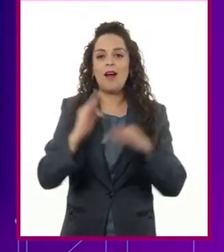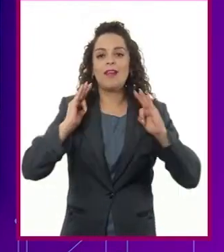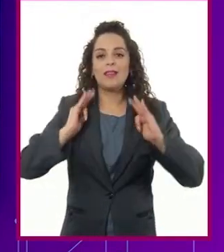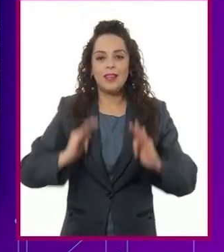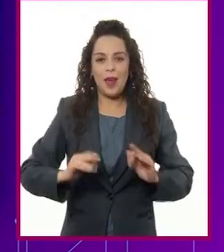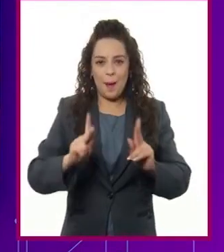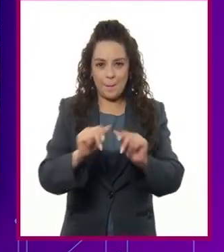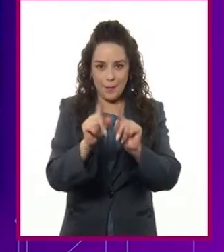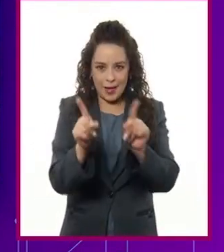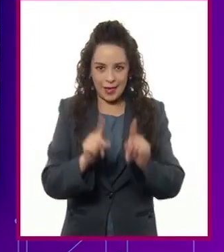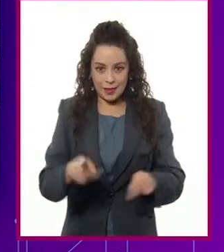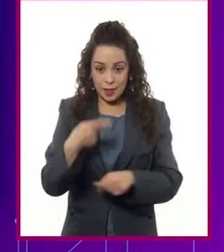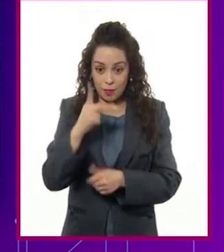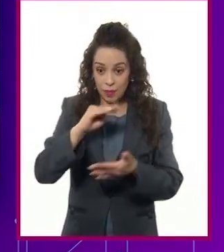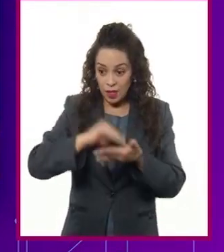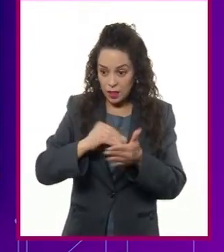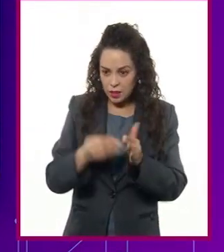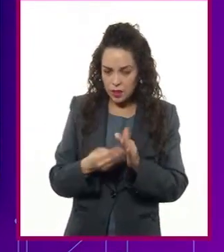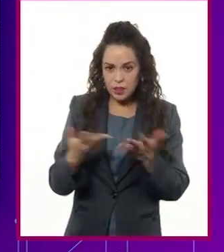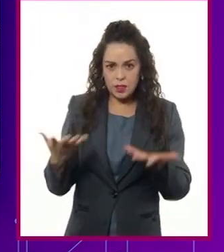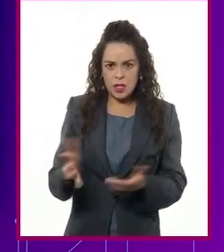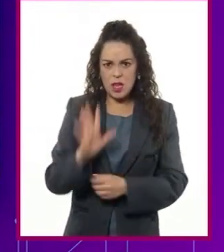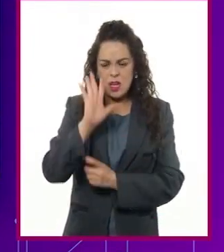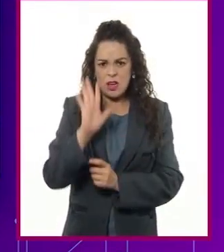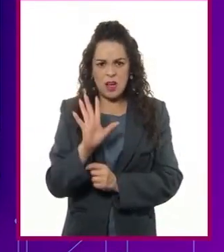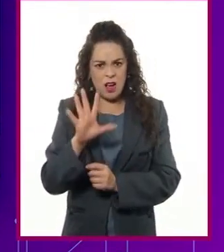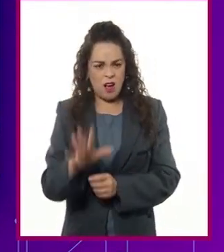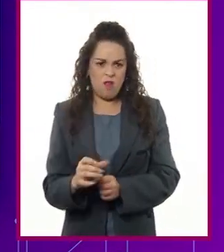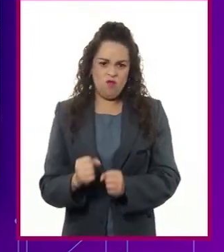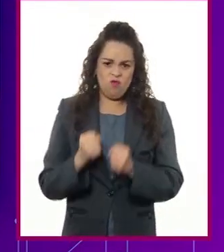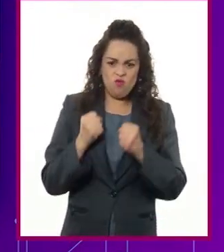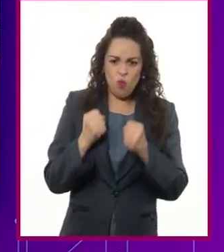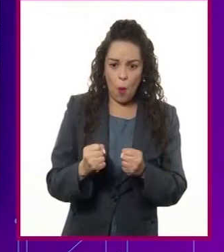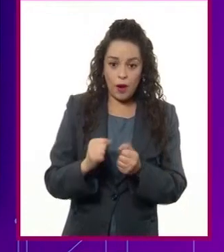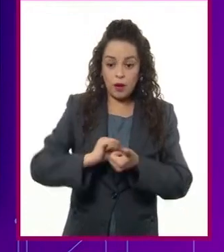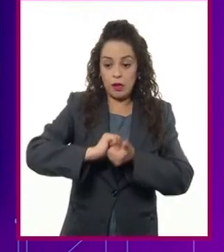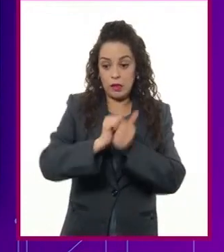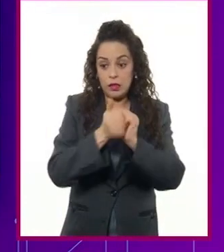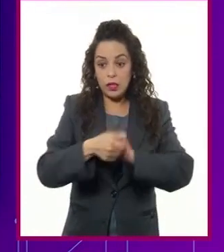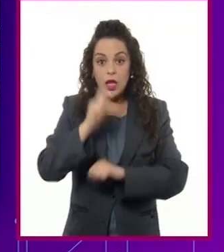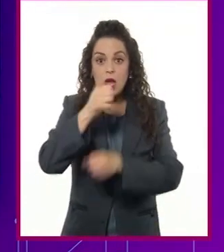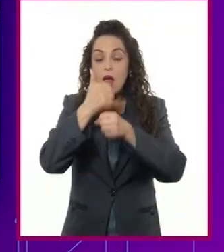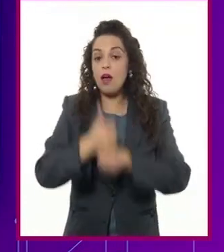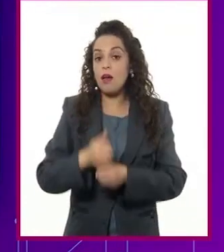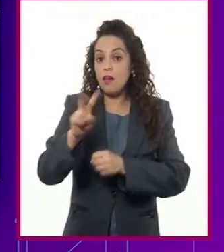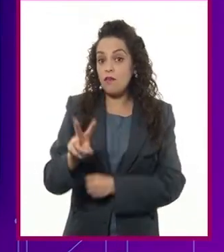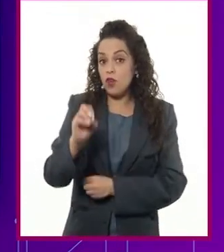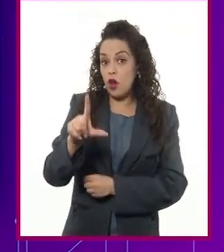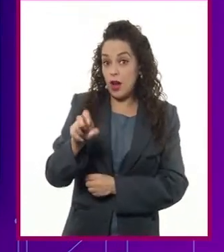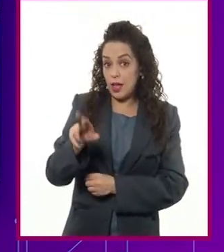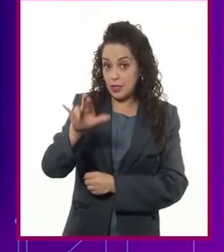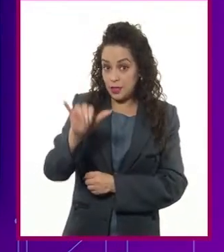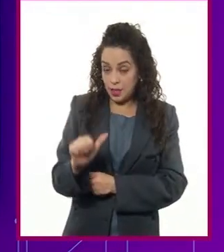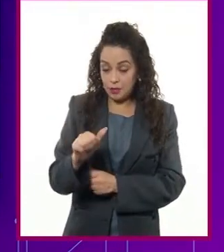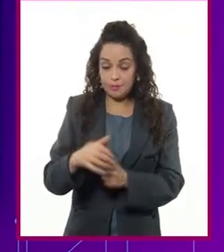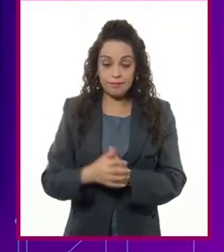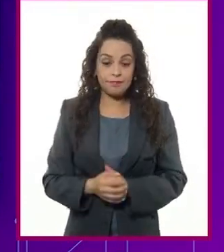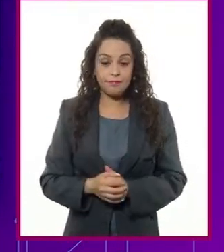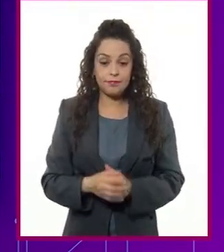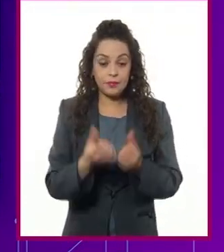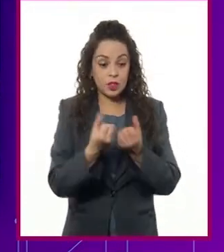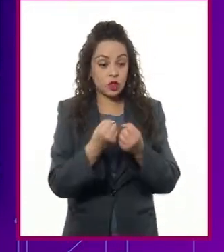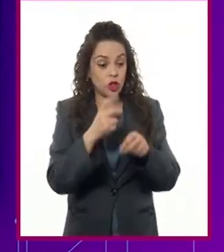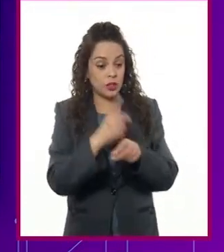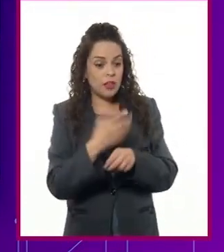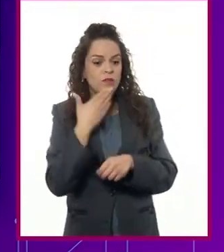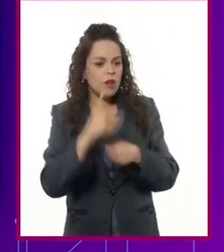Pero si dichas estrategias son demasiado agresivas, suele transformarse en violencia. Una sociedad sin conflictos